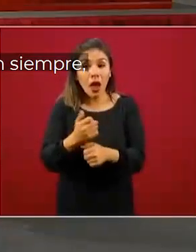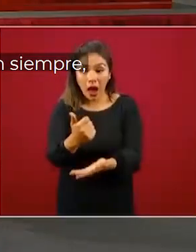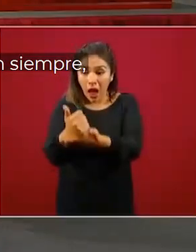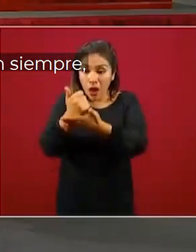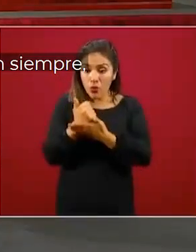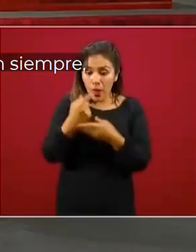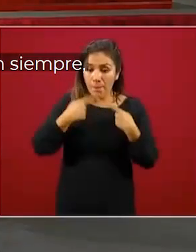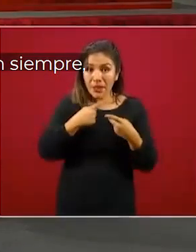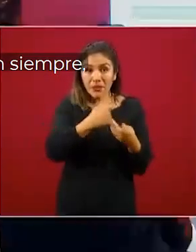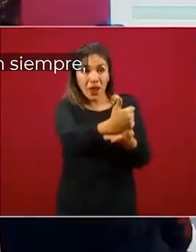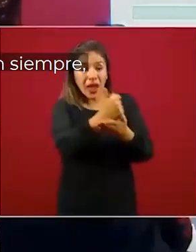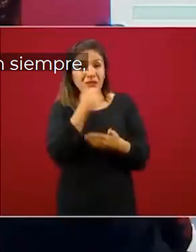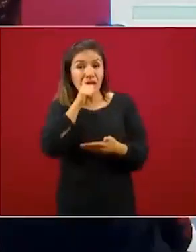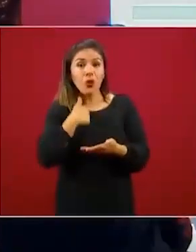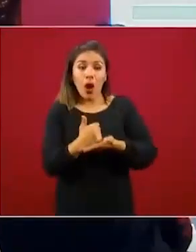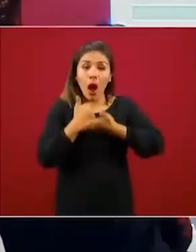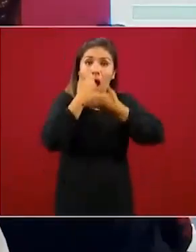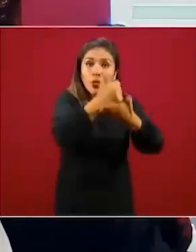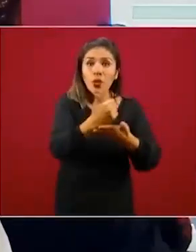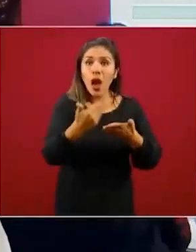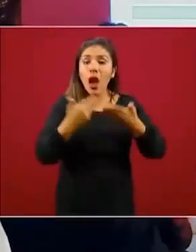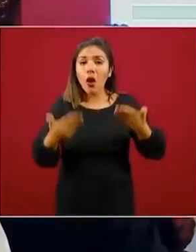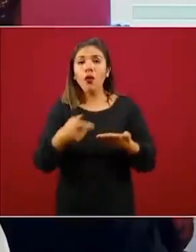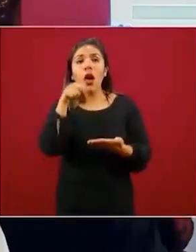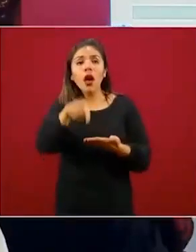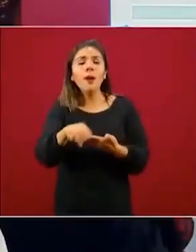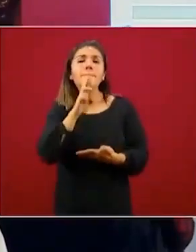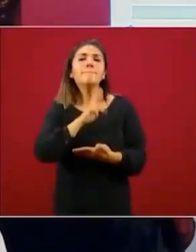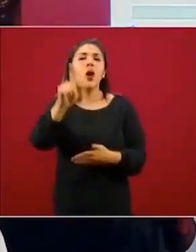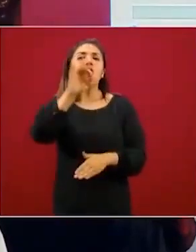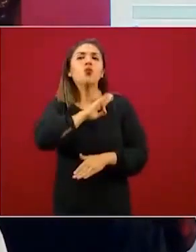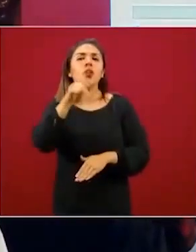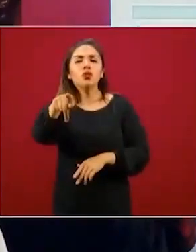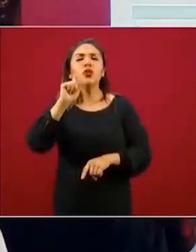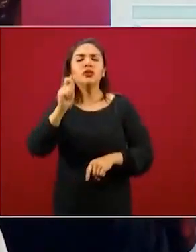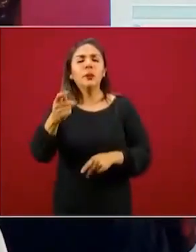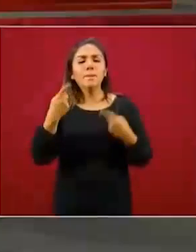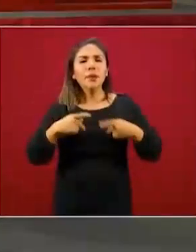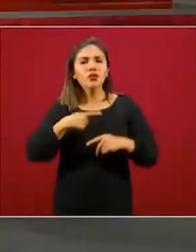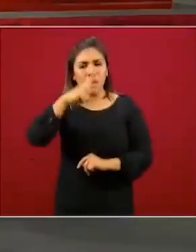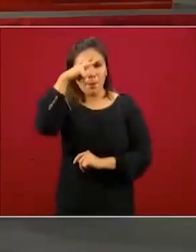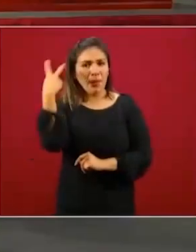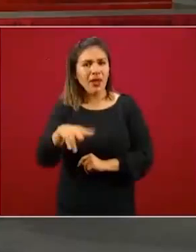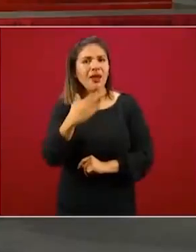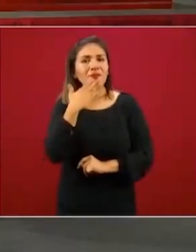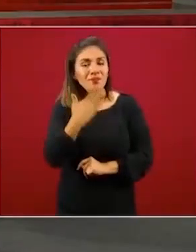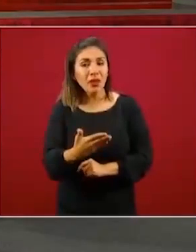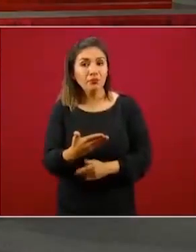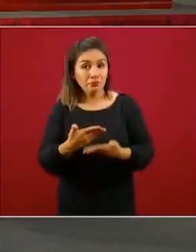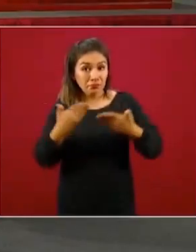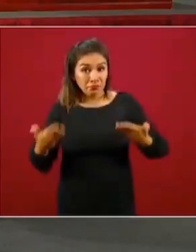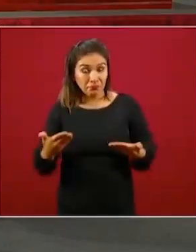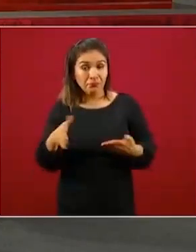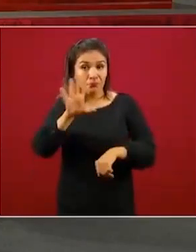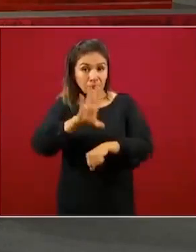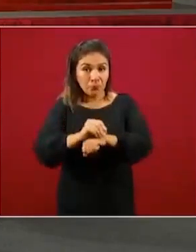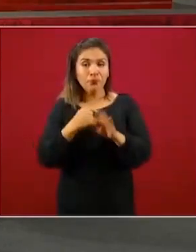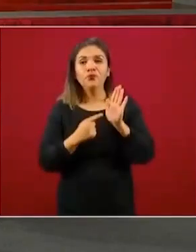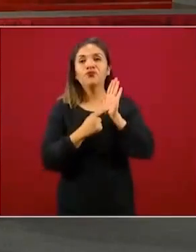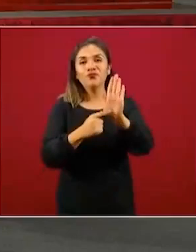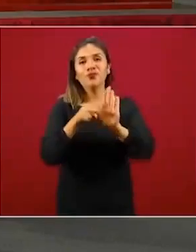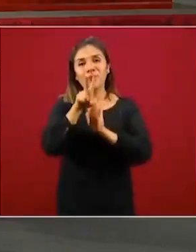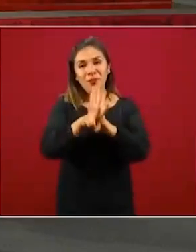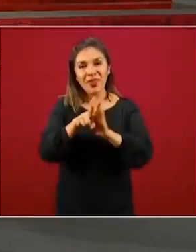nos ayudan siempre es una de las mejores formas de ser mexicano y mexicana. Además, mostró la nueva campaña de